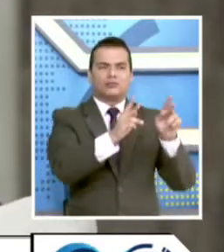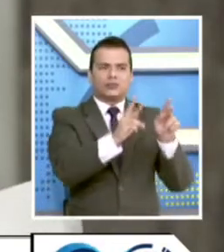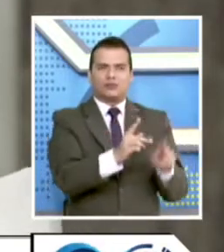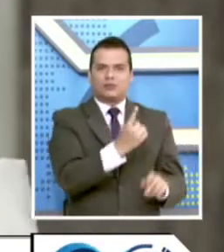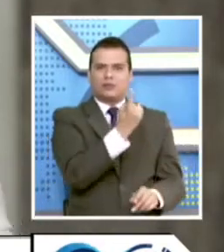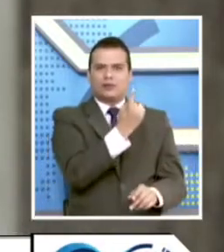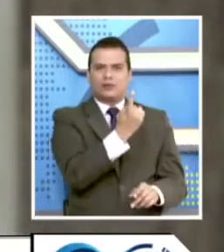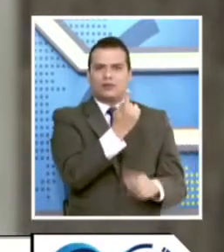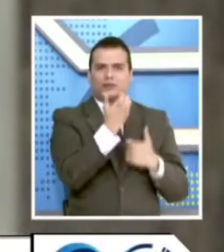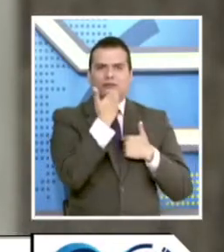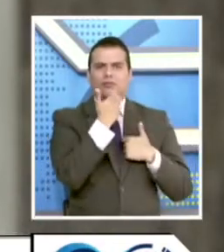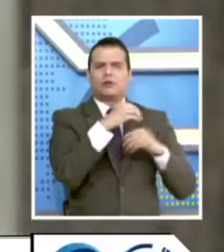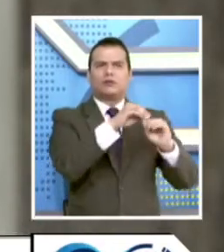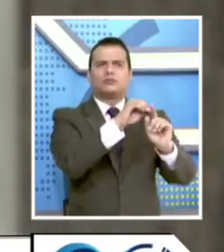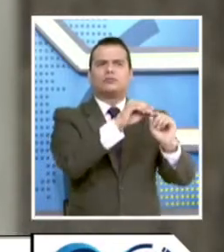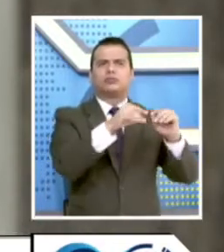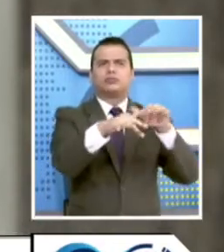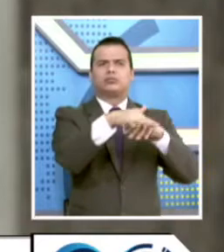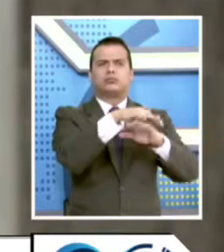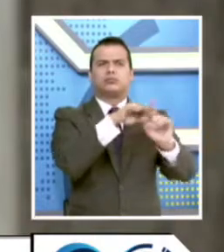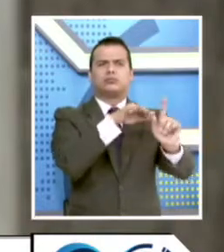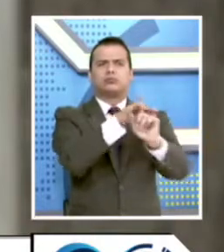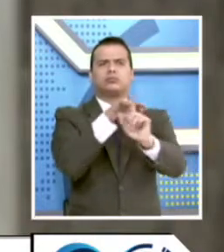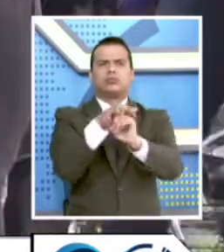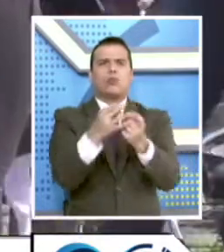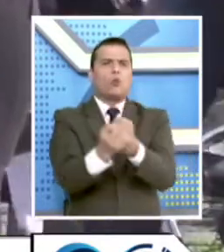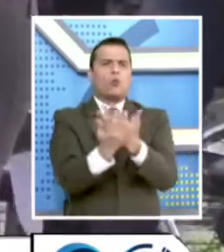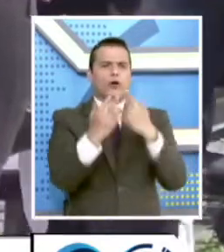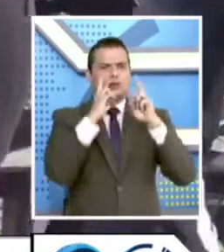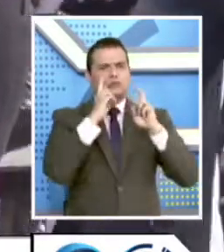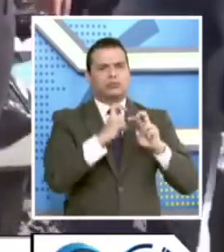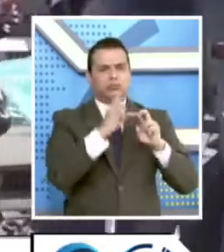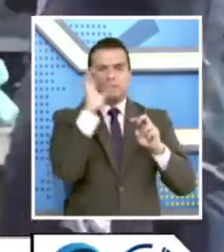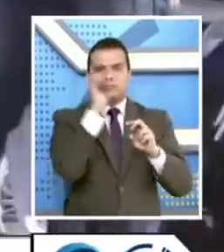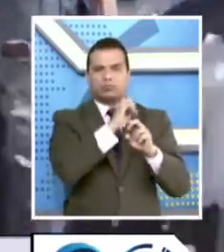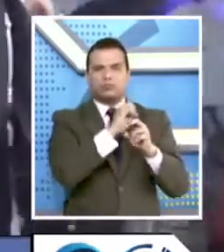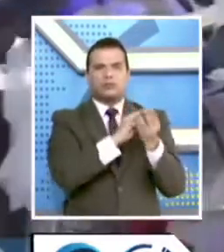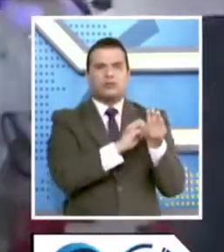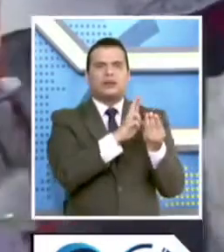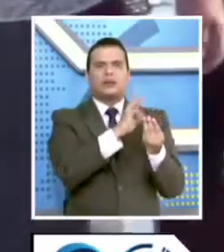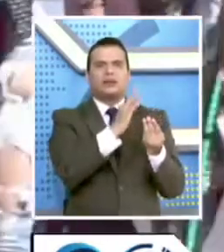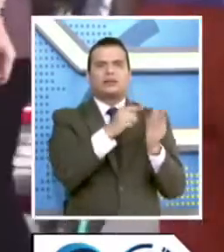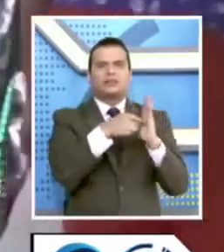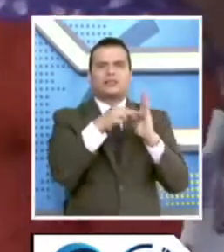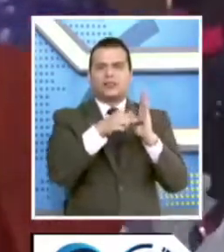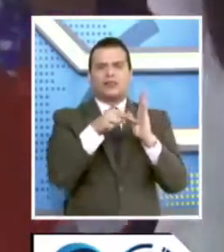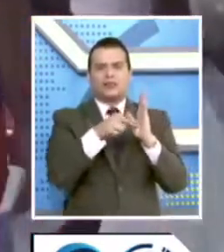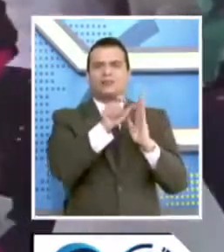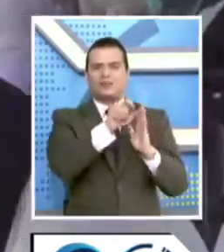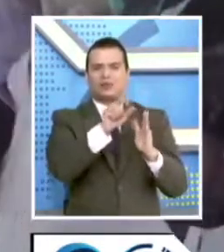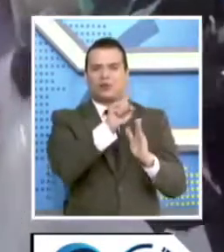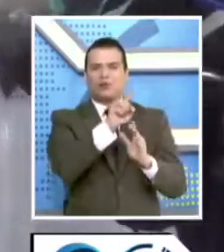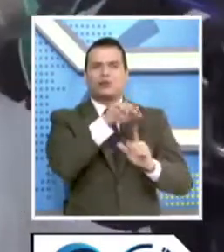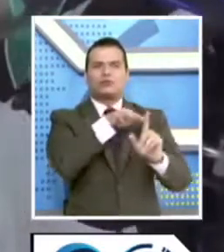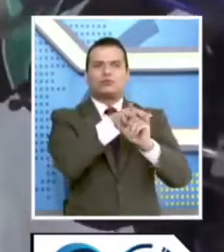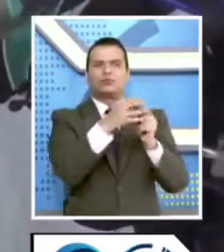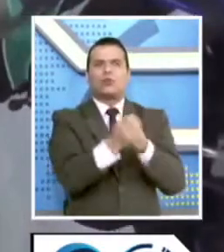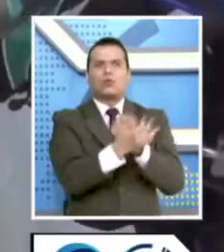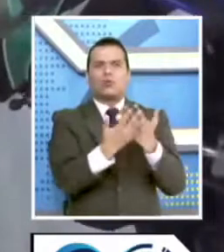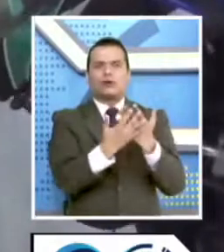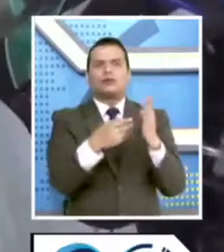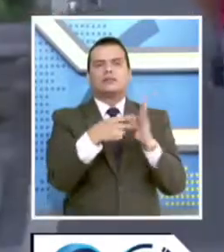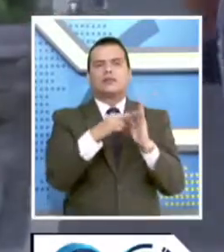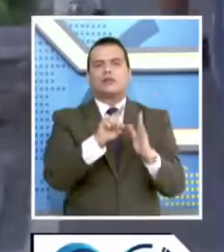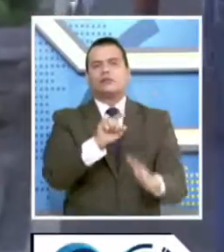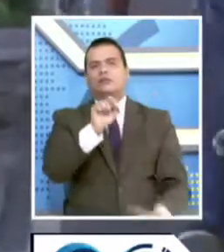infectada cuántas personas puede infectar. En Cali este indicador está en 1.14 según el informe